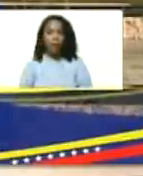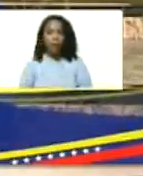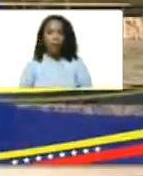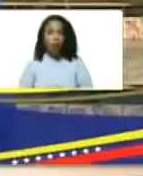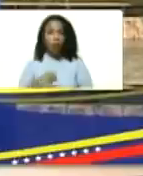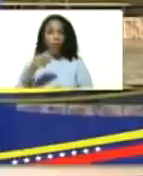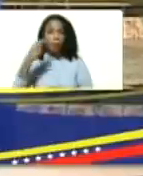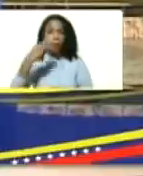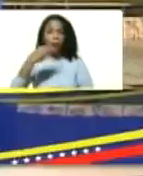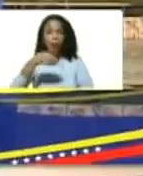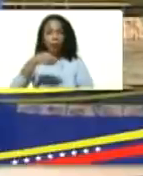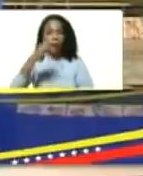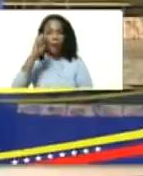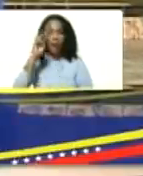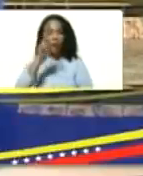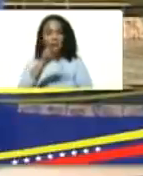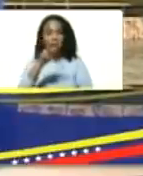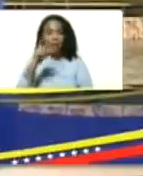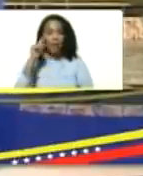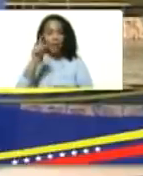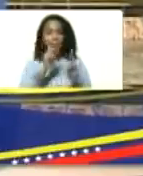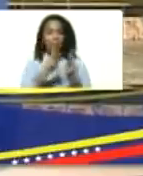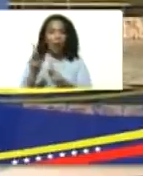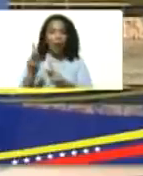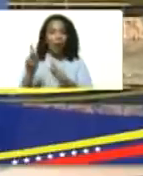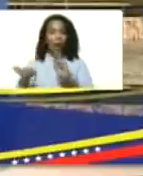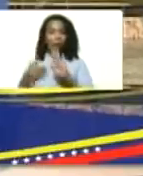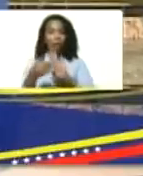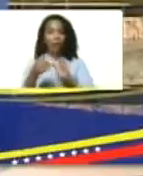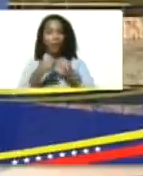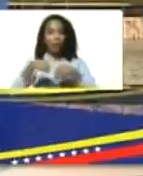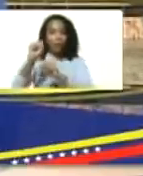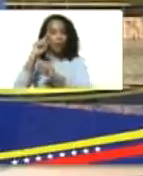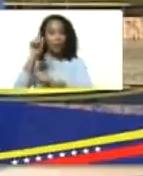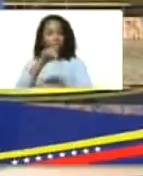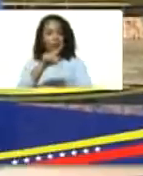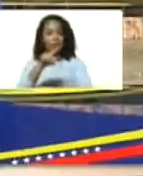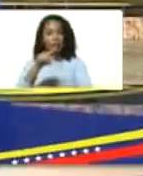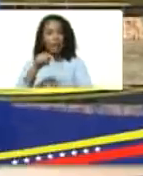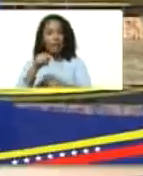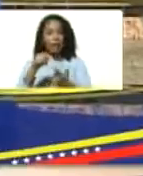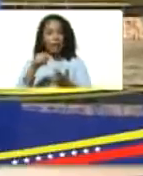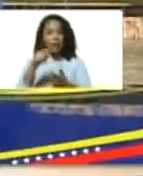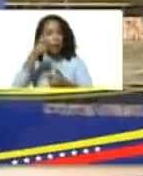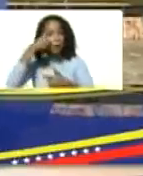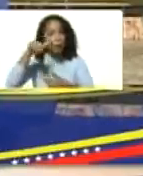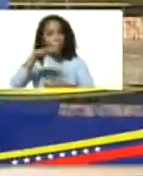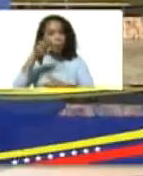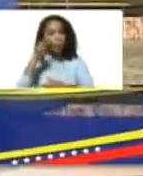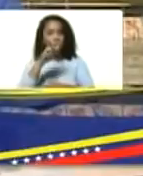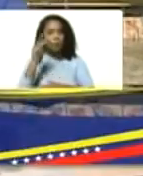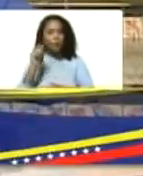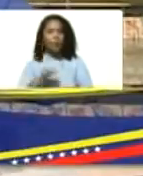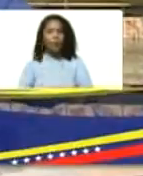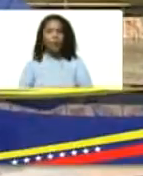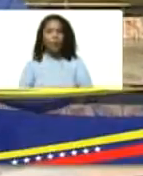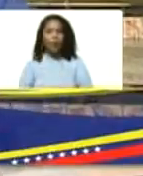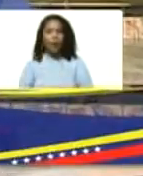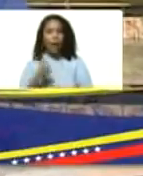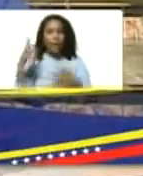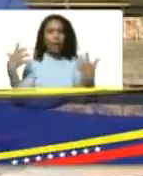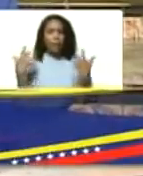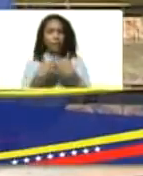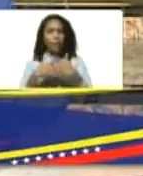plan anti boomerang de protección al pueblo de venezuela el papá vez para nosotros ir porque este conflicto